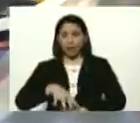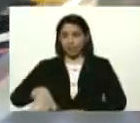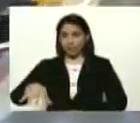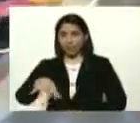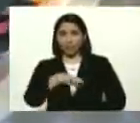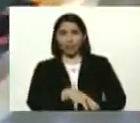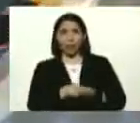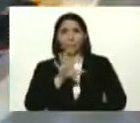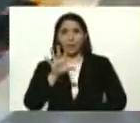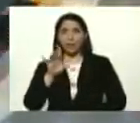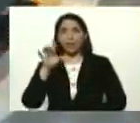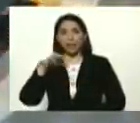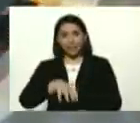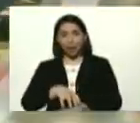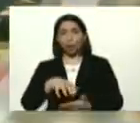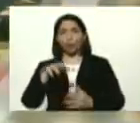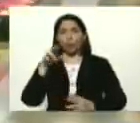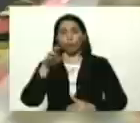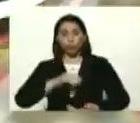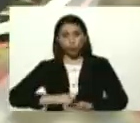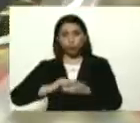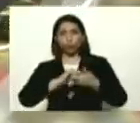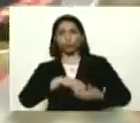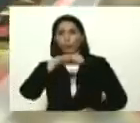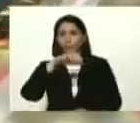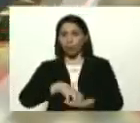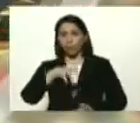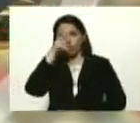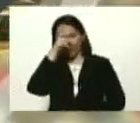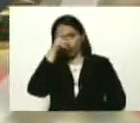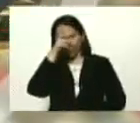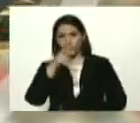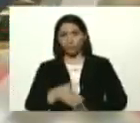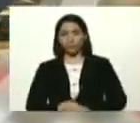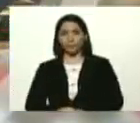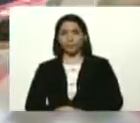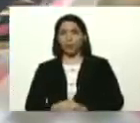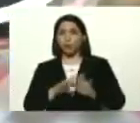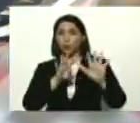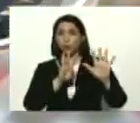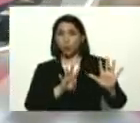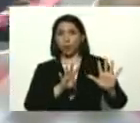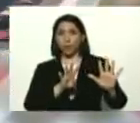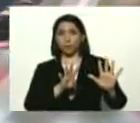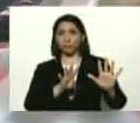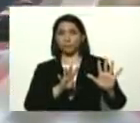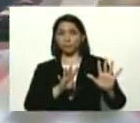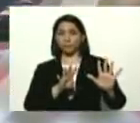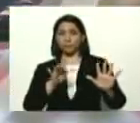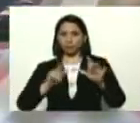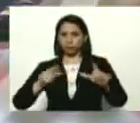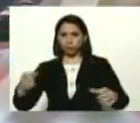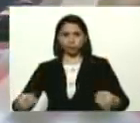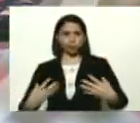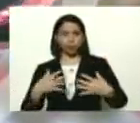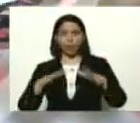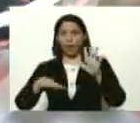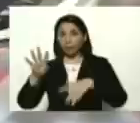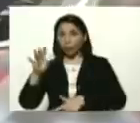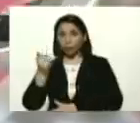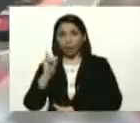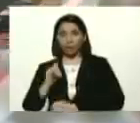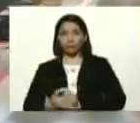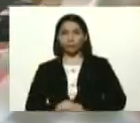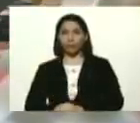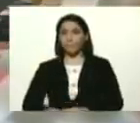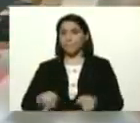como el estado Trujillo, el estado Falcón. De esos 9 casos, Jordana, 14 son